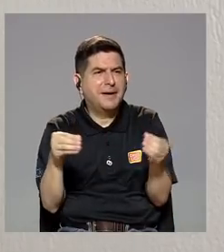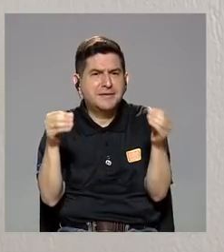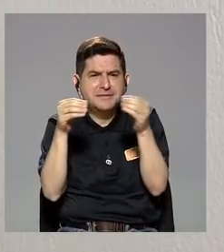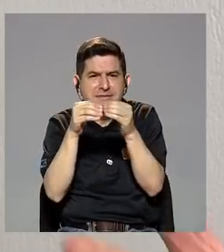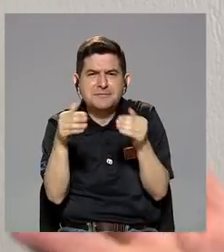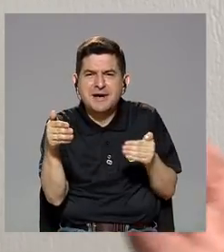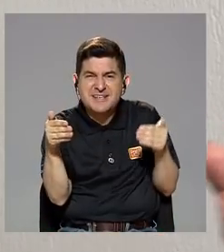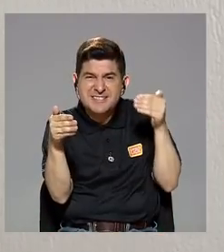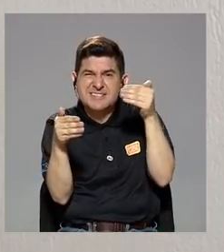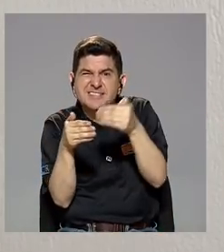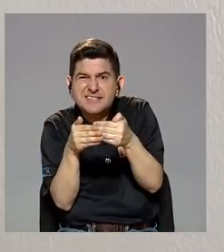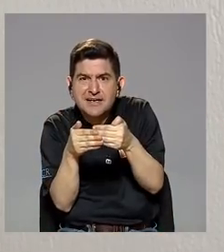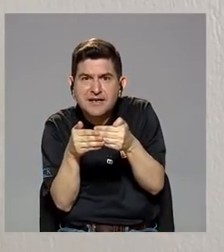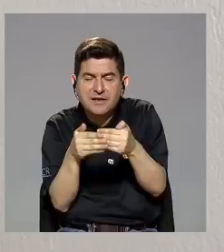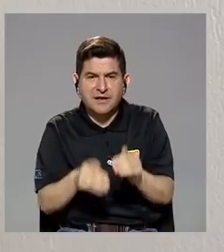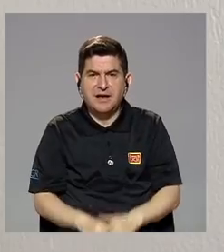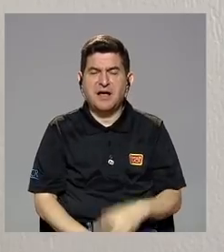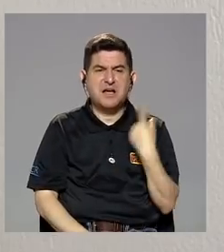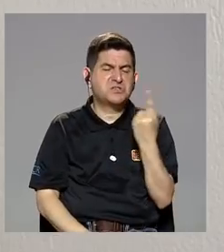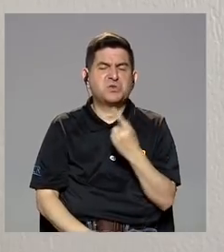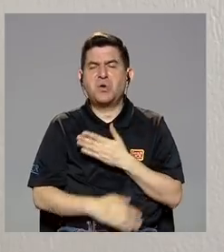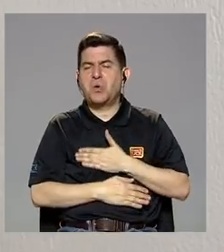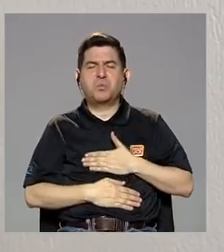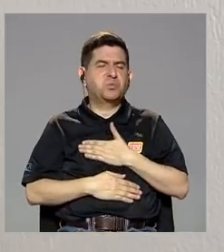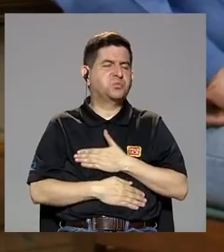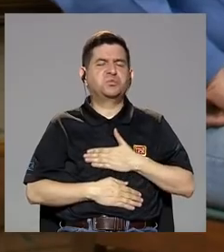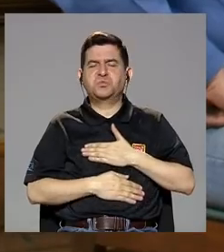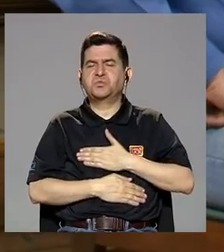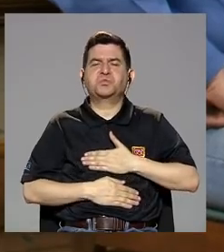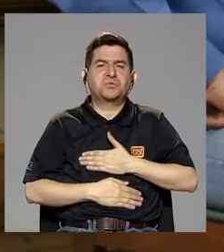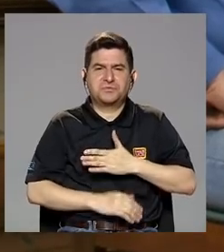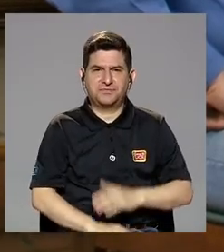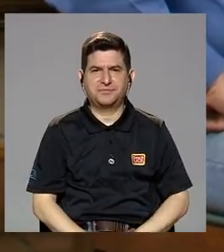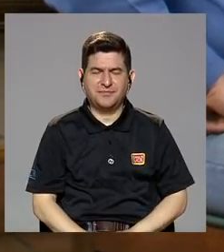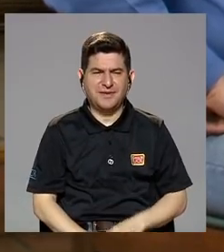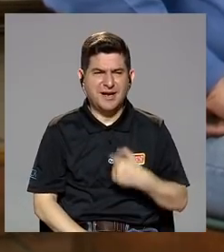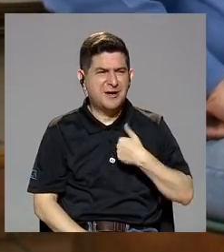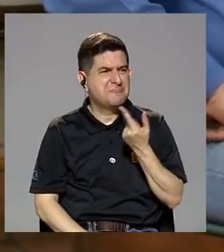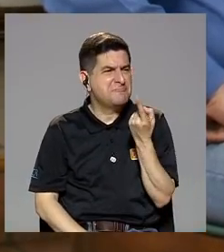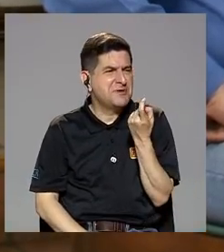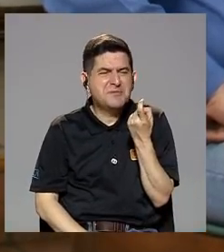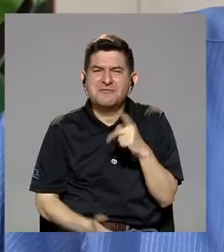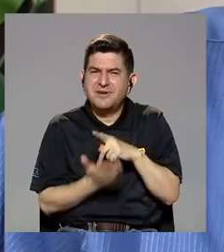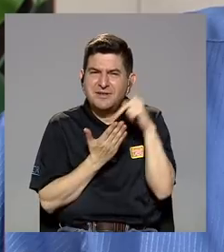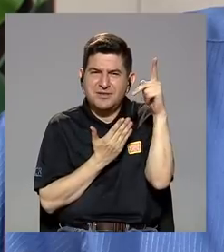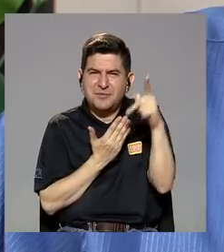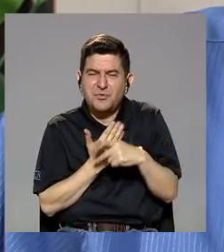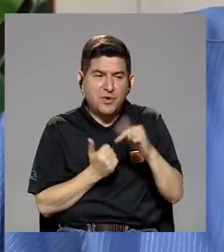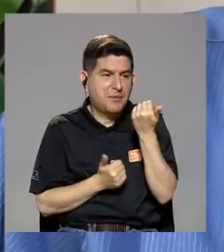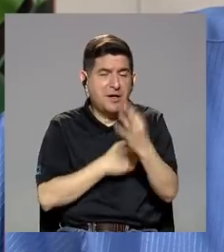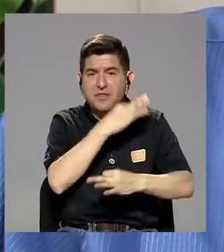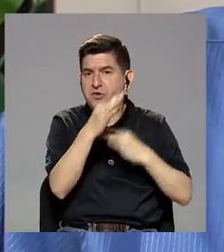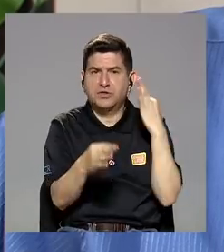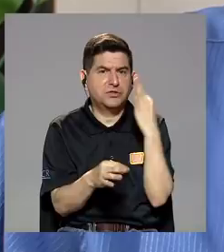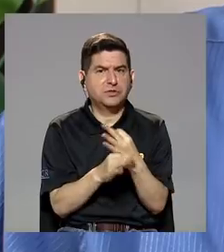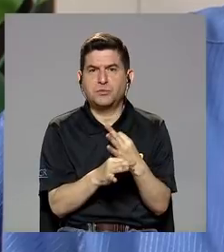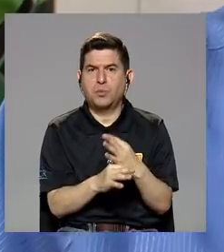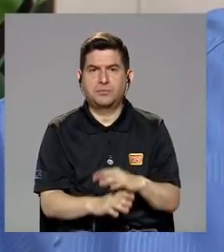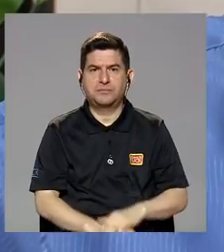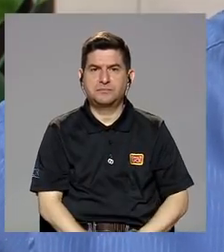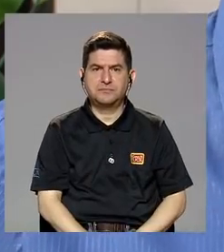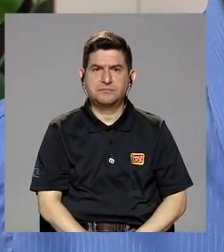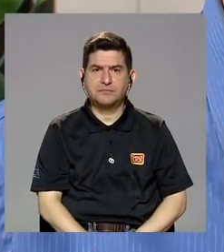cerca de lo que es un puro entretenimiento me hacen falta programa de de otro corte